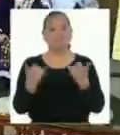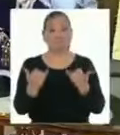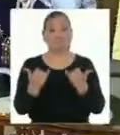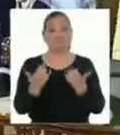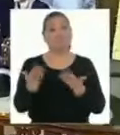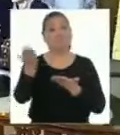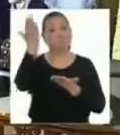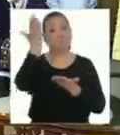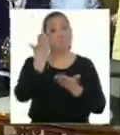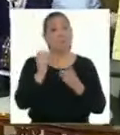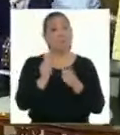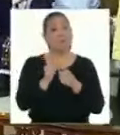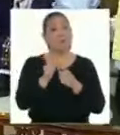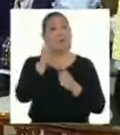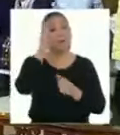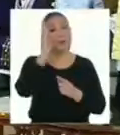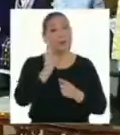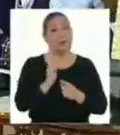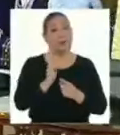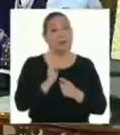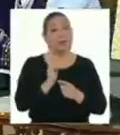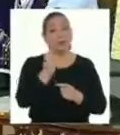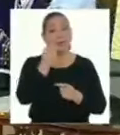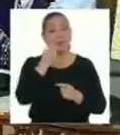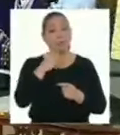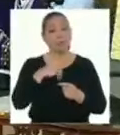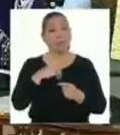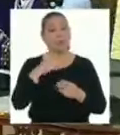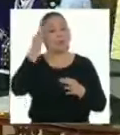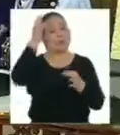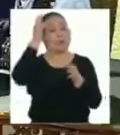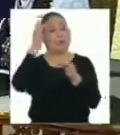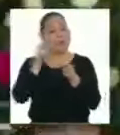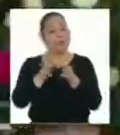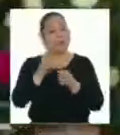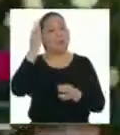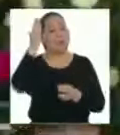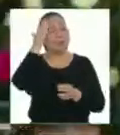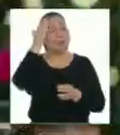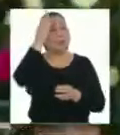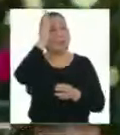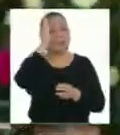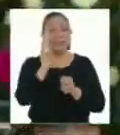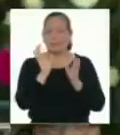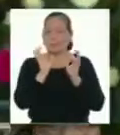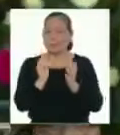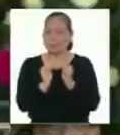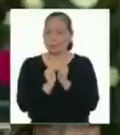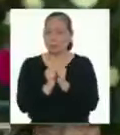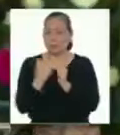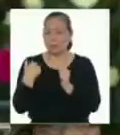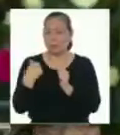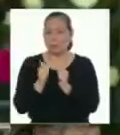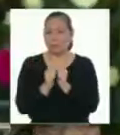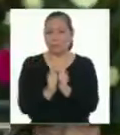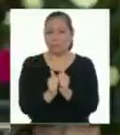Dispongámonos a recibir la palabra de Dios, que alimenta nuestra fe, sabiendo que el Señor está siempre con